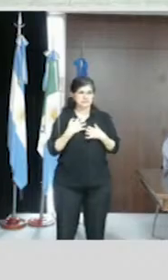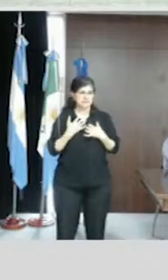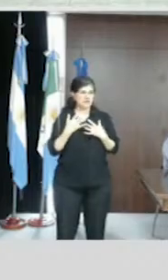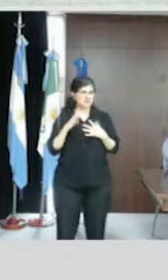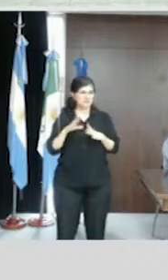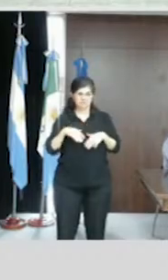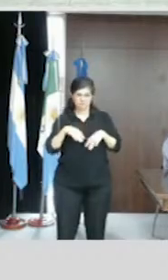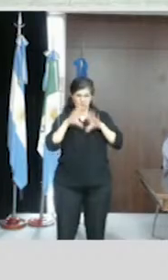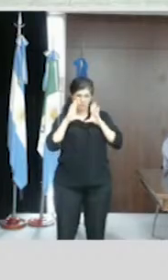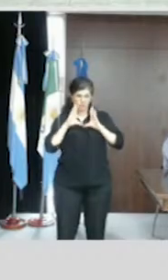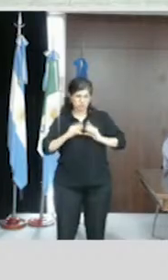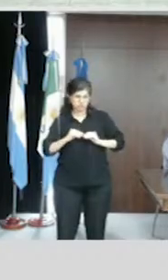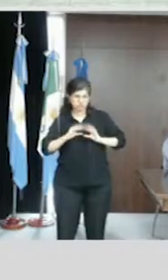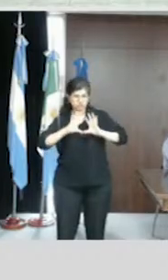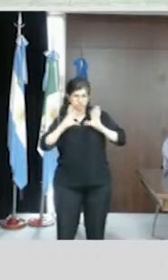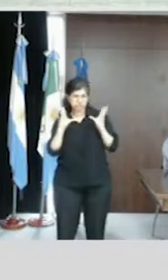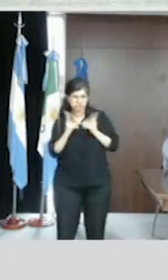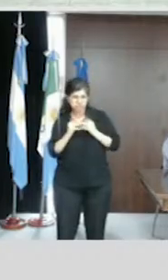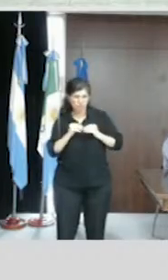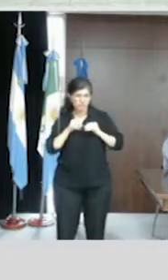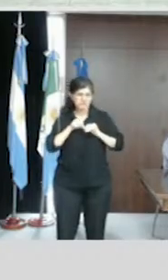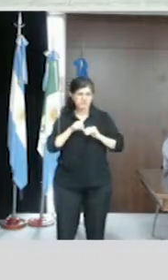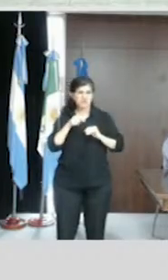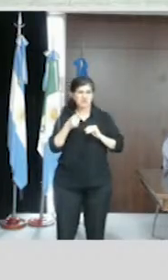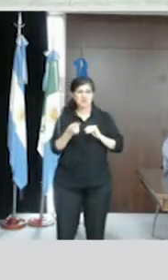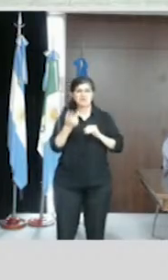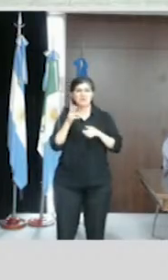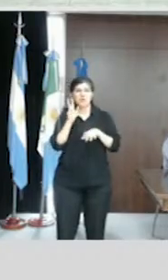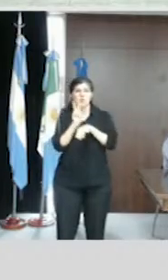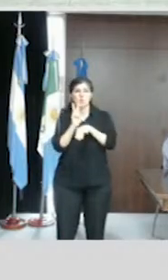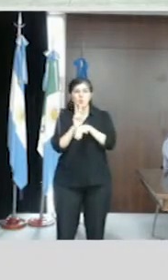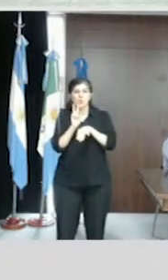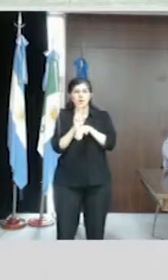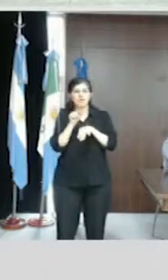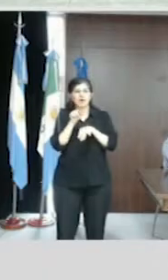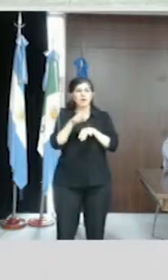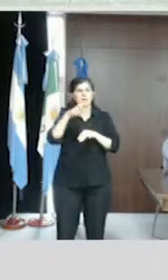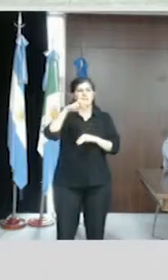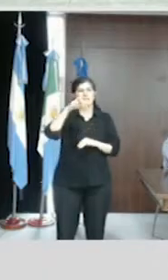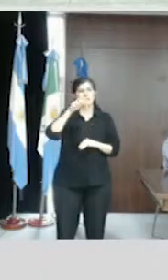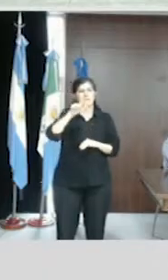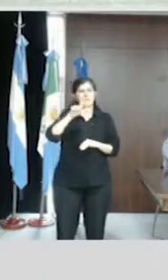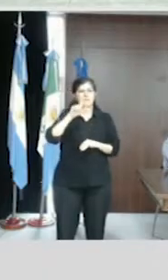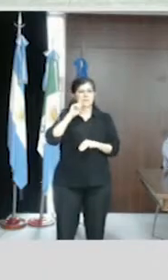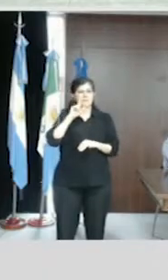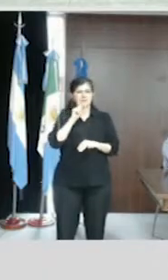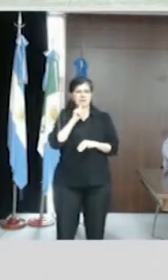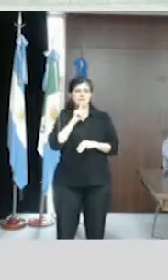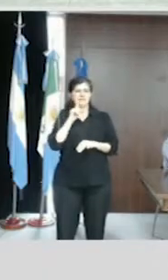Todo eso va a generar lo que en cuidados paliativos llamamos dolor total.